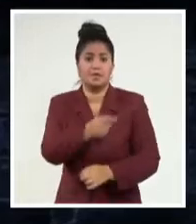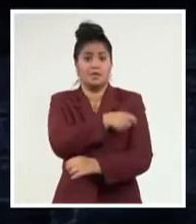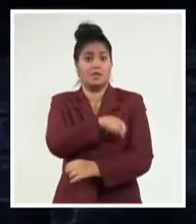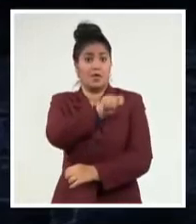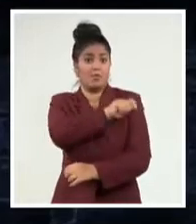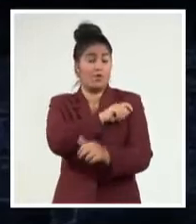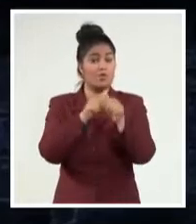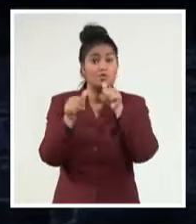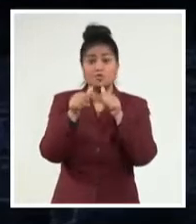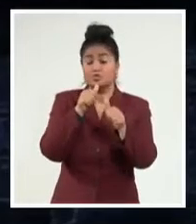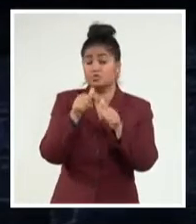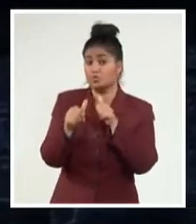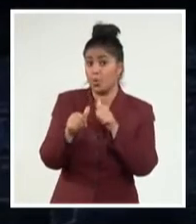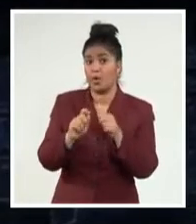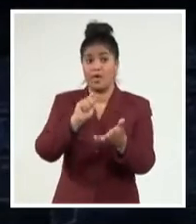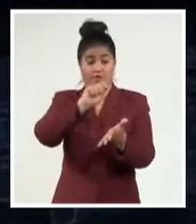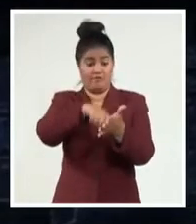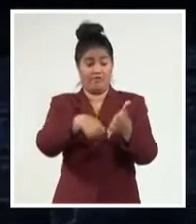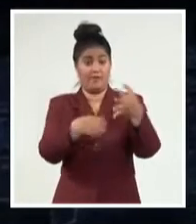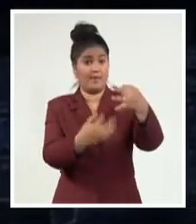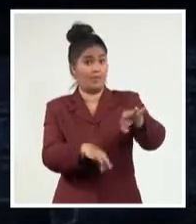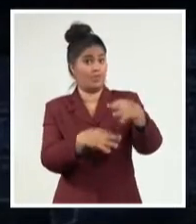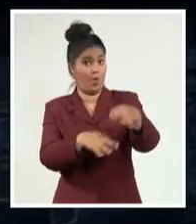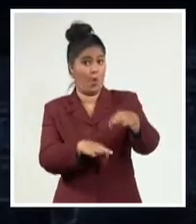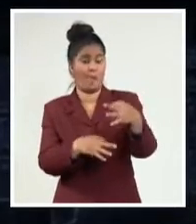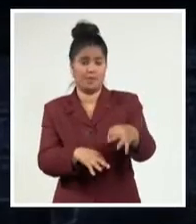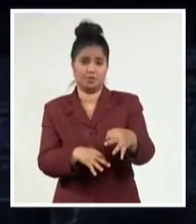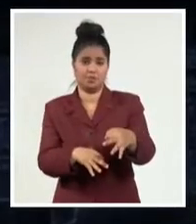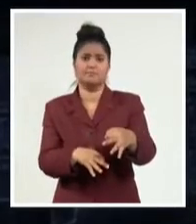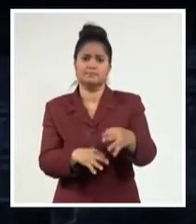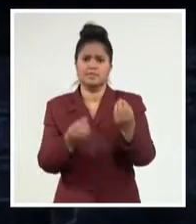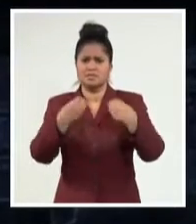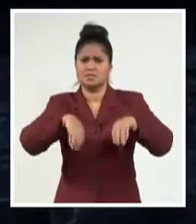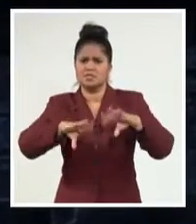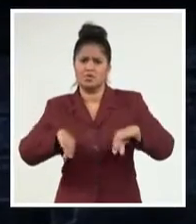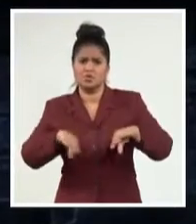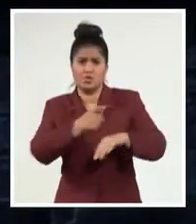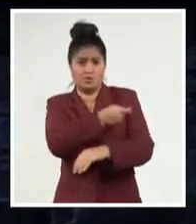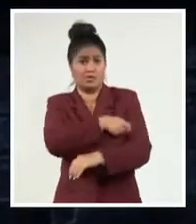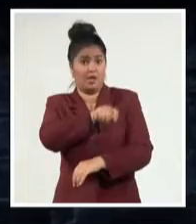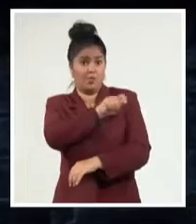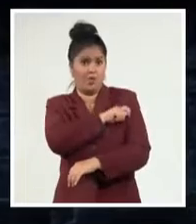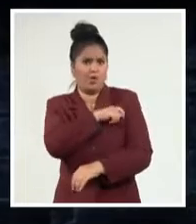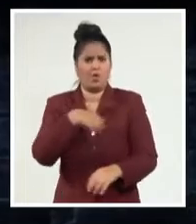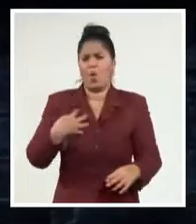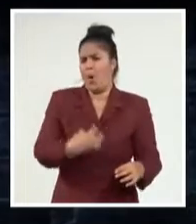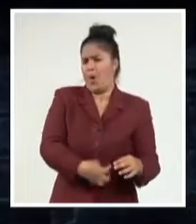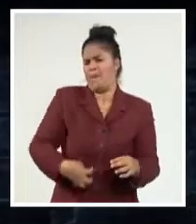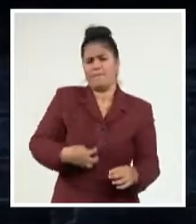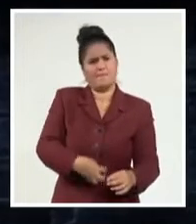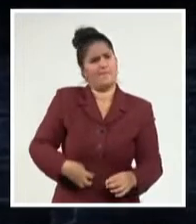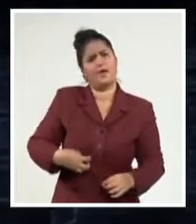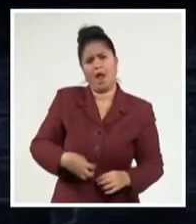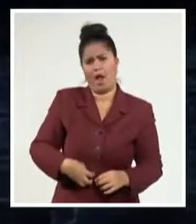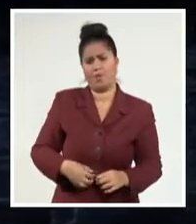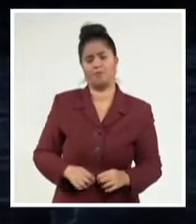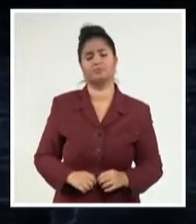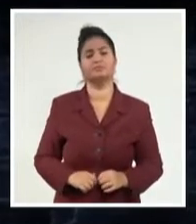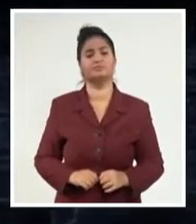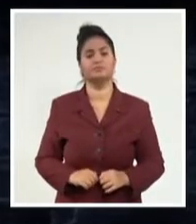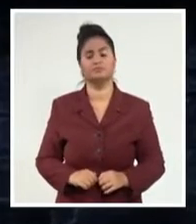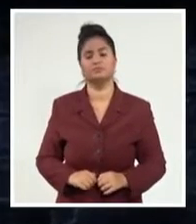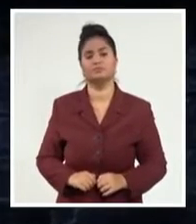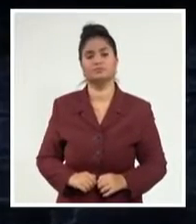primer documento, y esto desata el caos. Lo siguiente es predisponer a unos contra otros y, por supuesto, amenazar con vacíos de